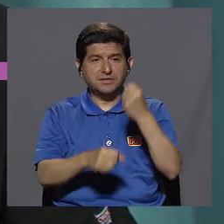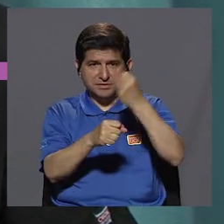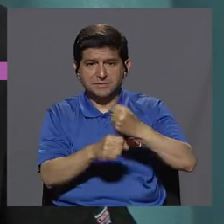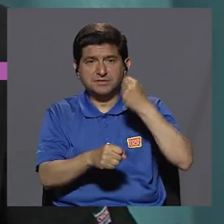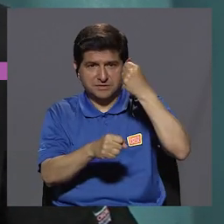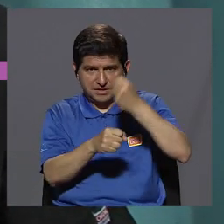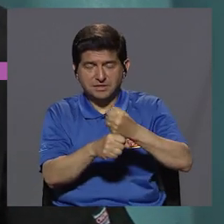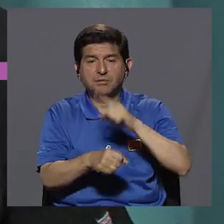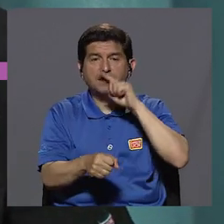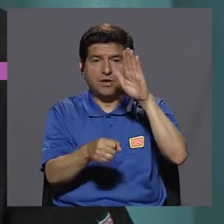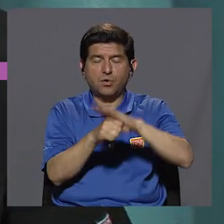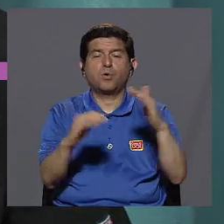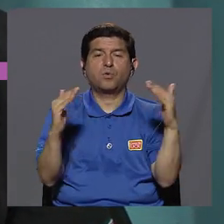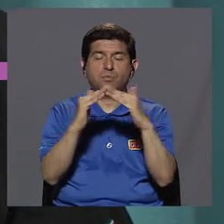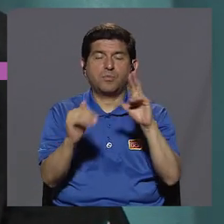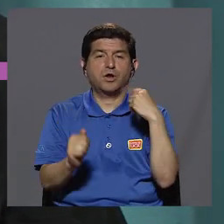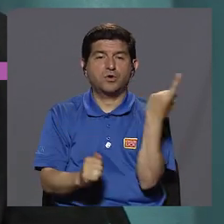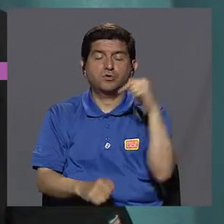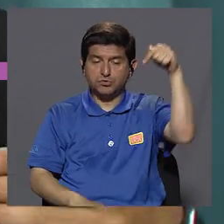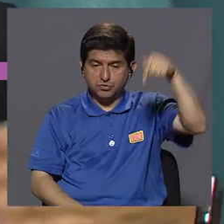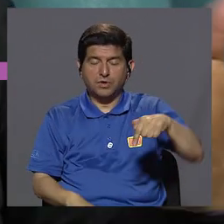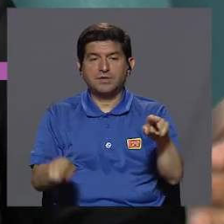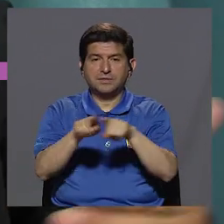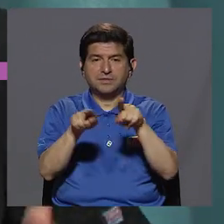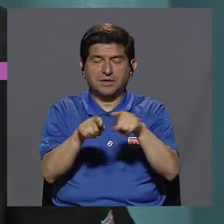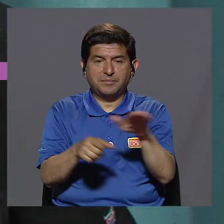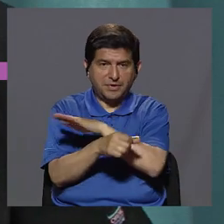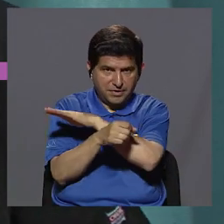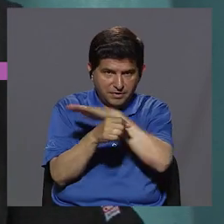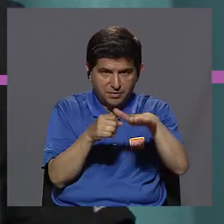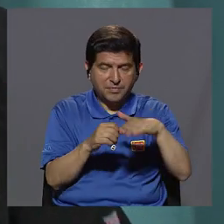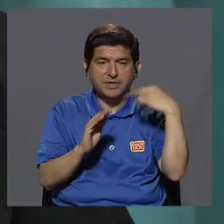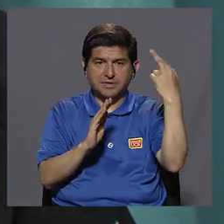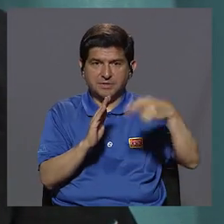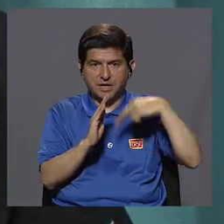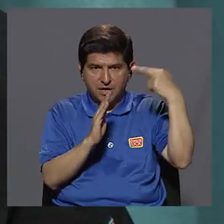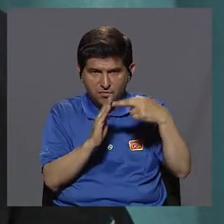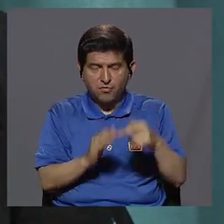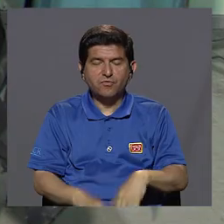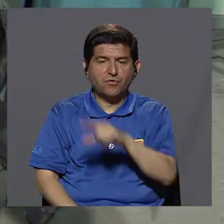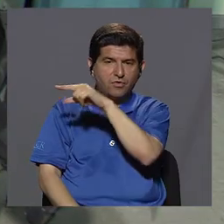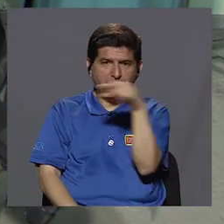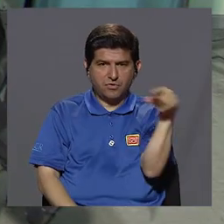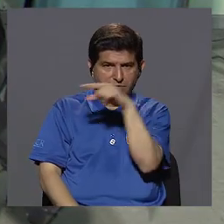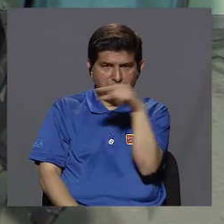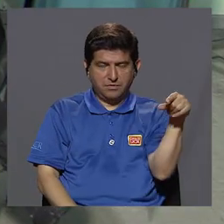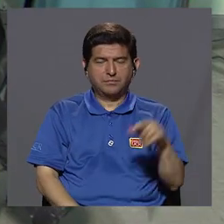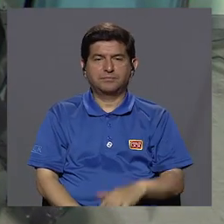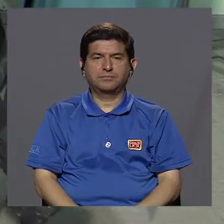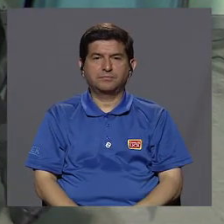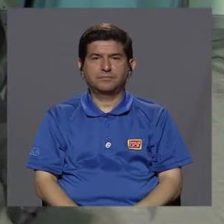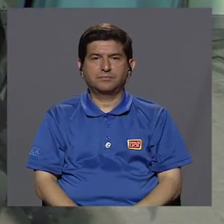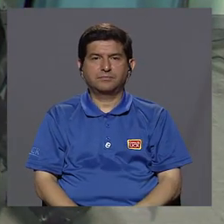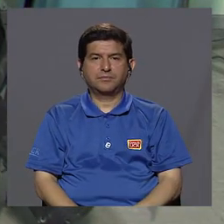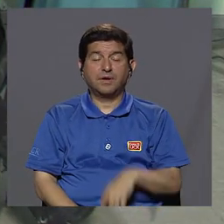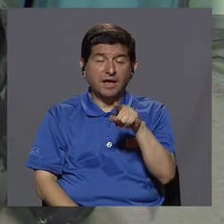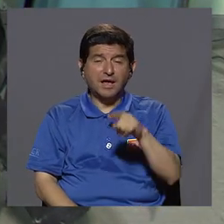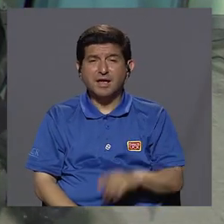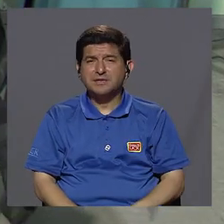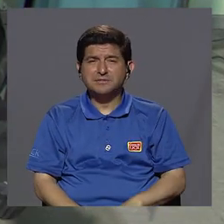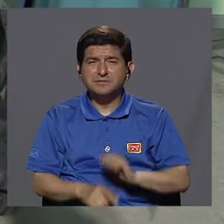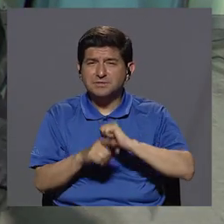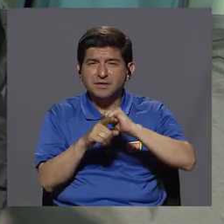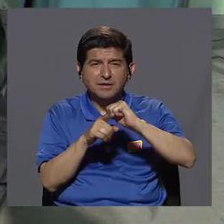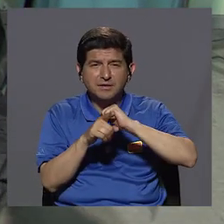para la casa no es que solo hacen ejercicio aquí sino que tienen que completar un rol de ejercicio de nivel semanal y ese son esos esos ejercicios